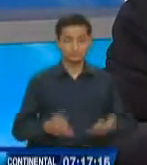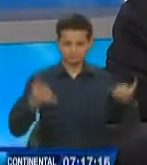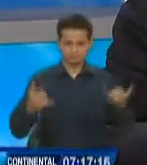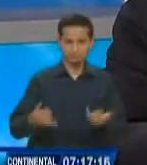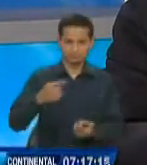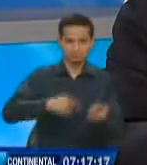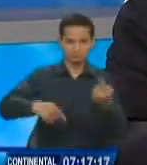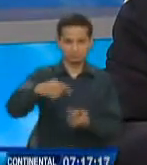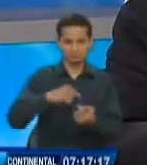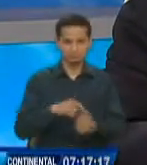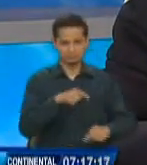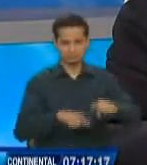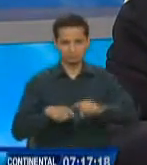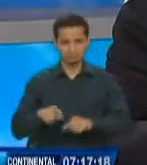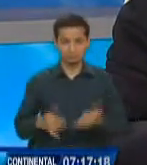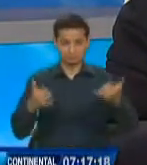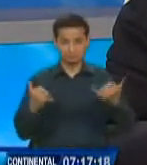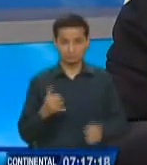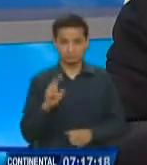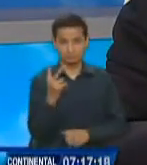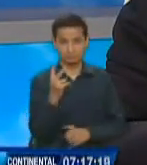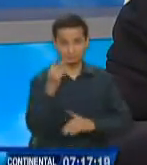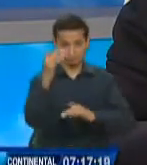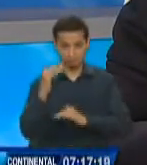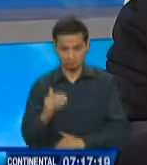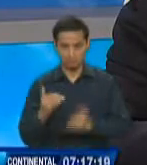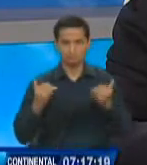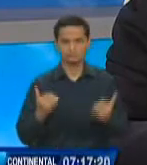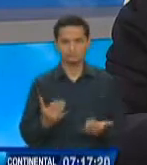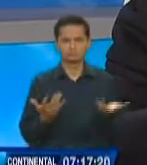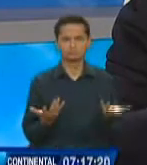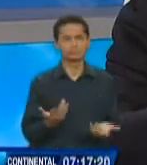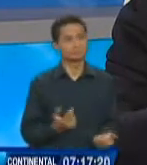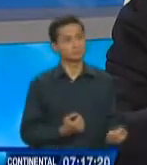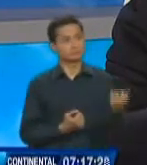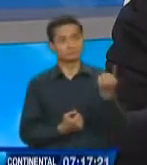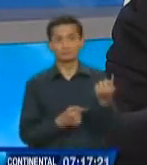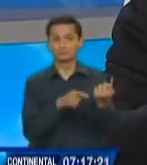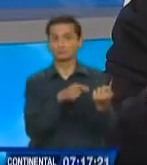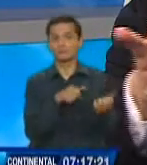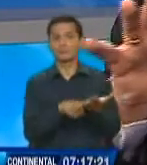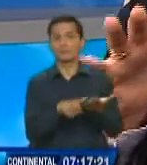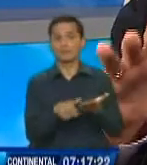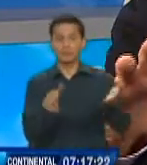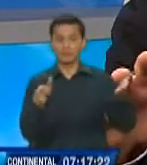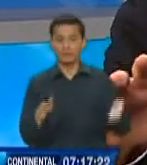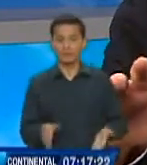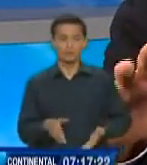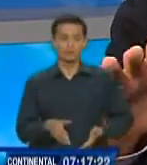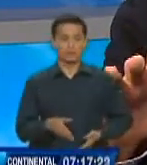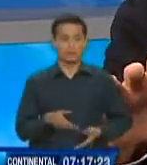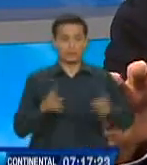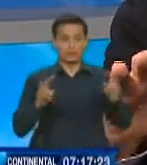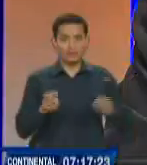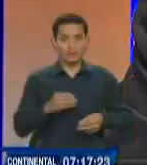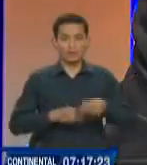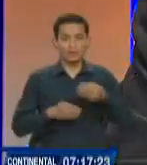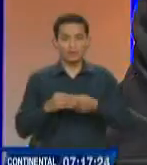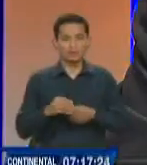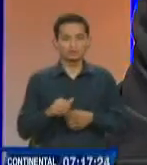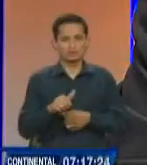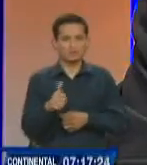Estamos de vuelta, amigos televidentes. En este segundo bloque tenemos ya la presencia del flamante ministro de Comercio del Exterior, el economista